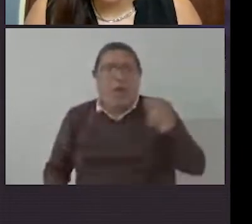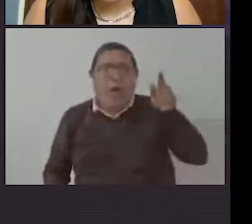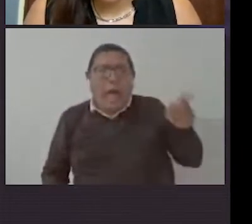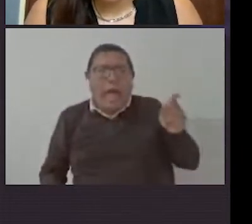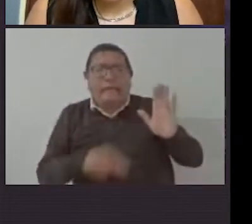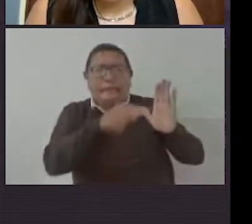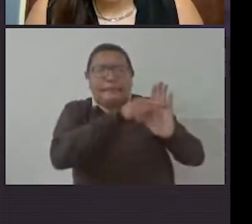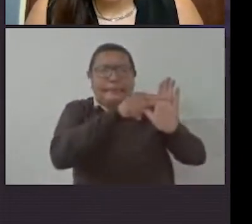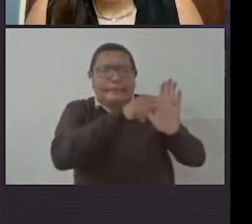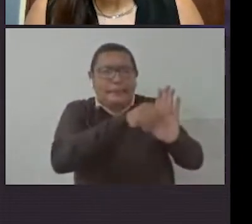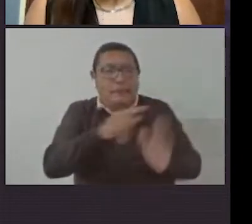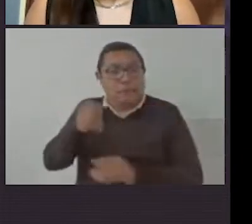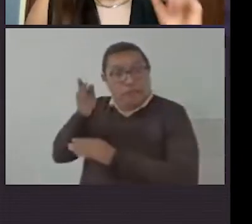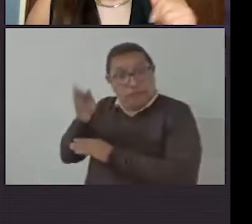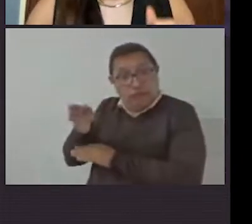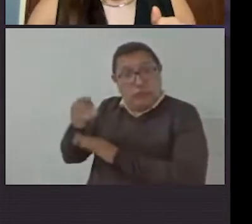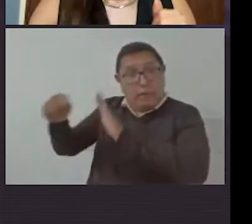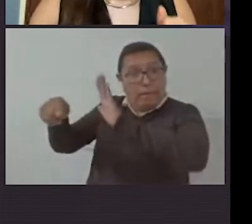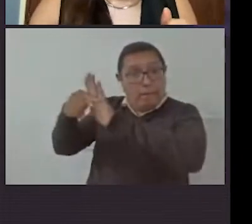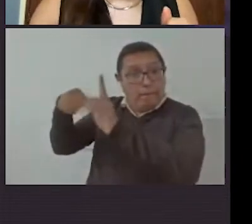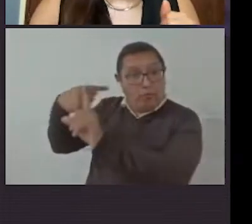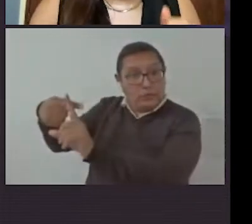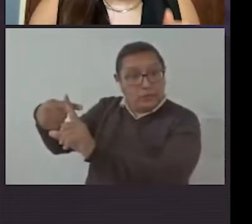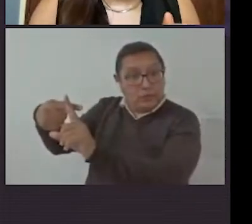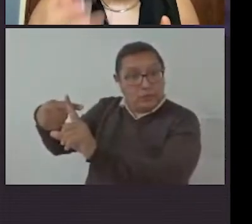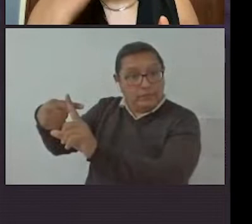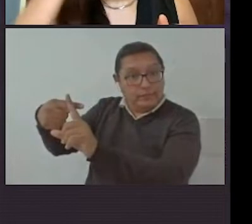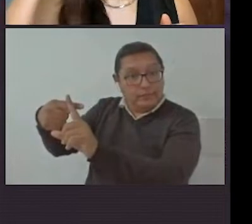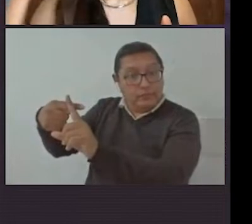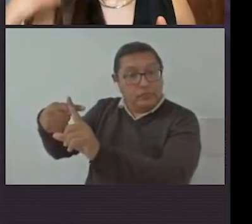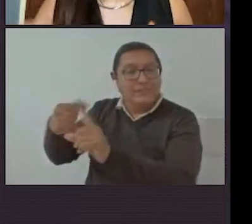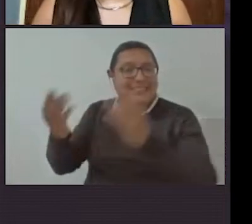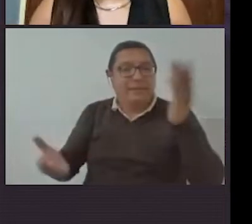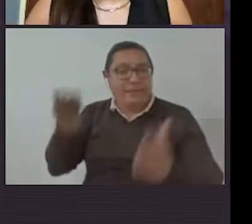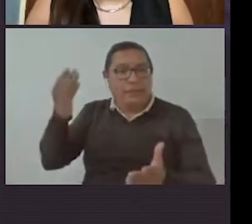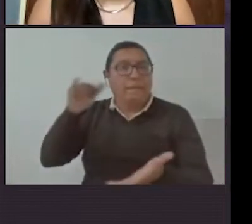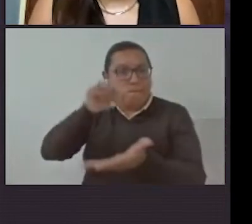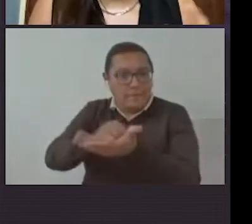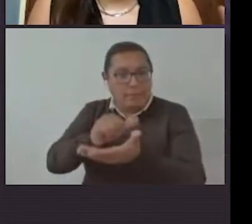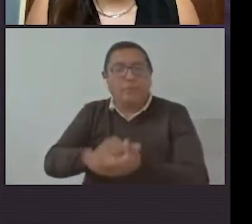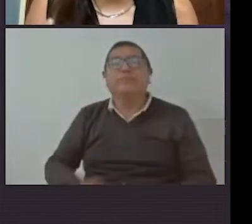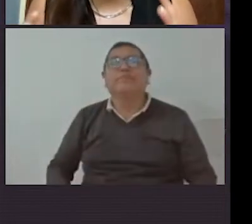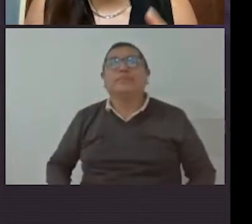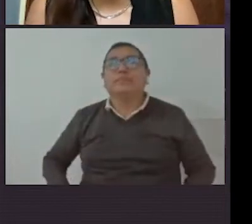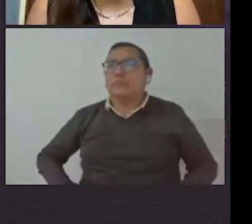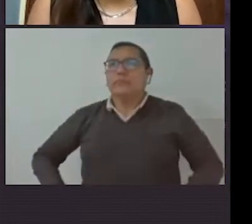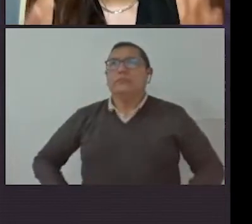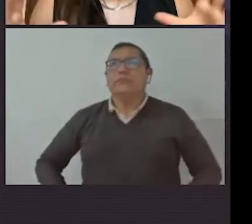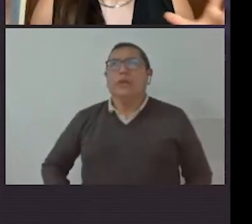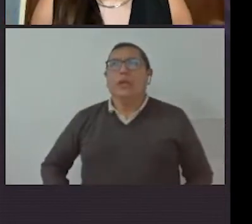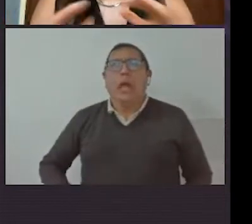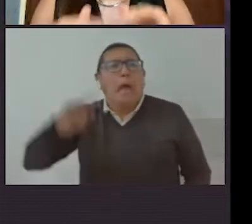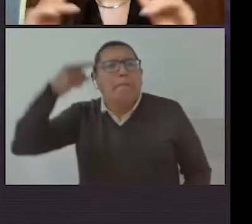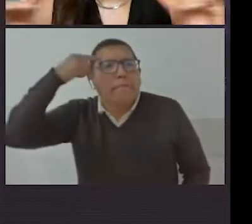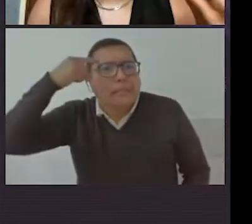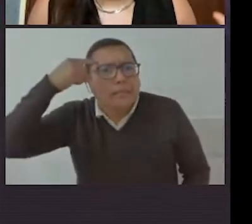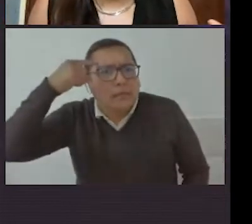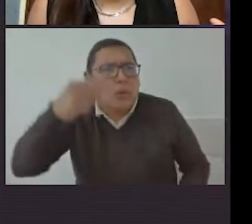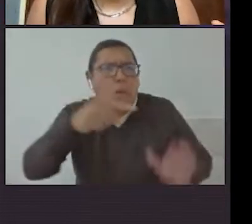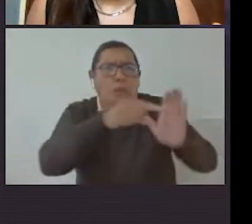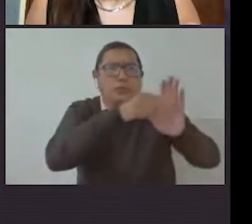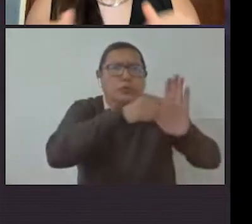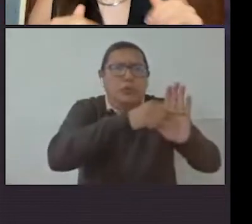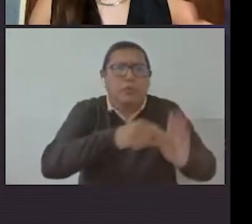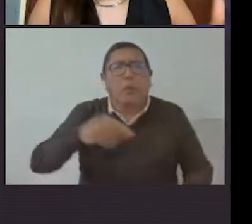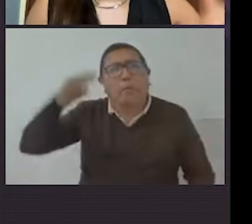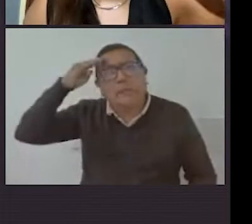perspectiva. Y ahí les va, aquí hay algo muy importante. No existen pensamientos negativos y positivos, solo son